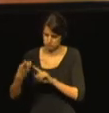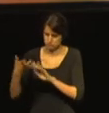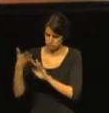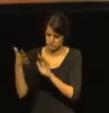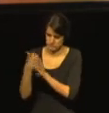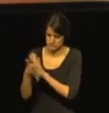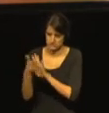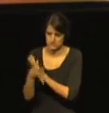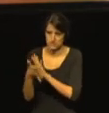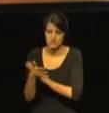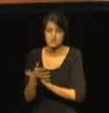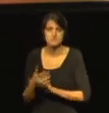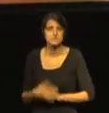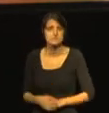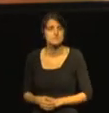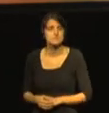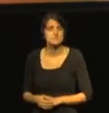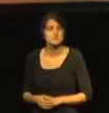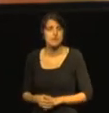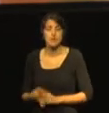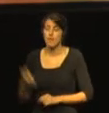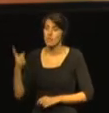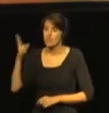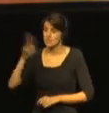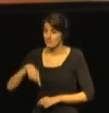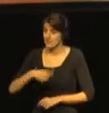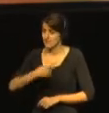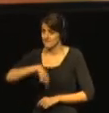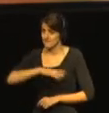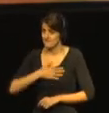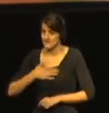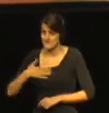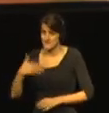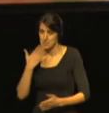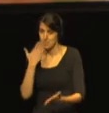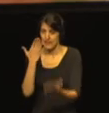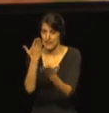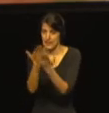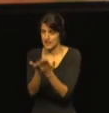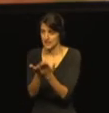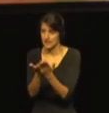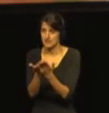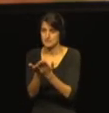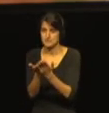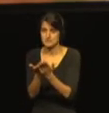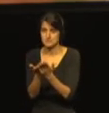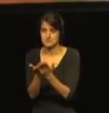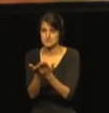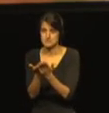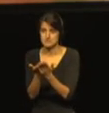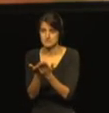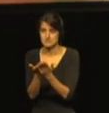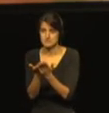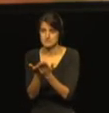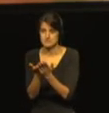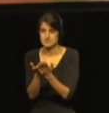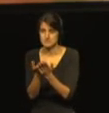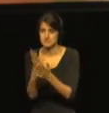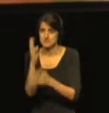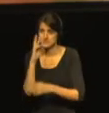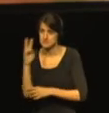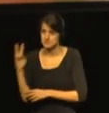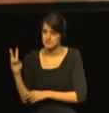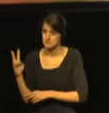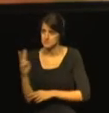gustaría pediros que vieran cuál es la diferencia que logramos para las personas con